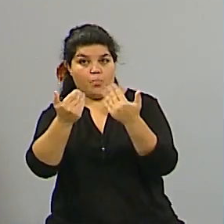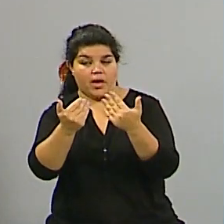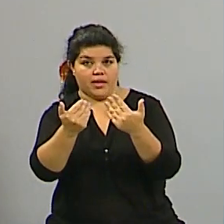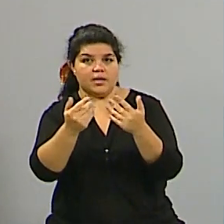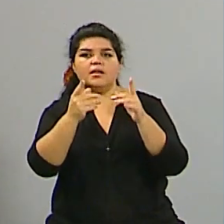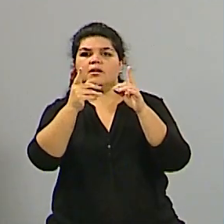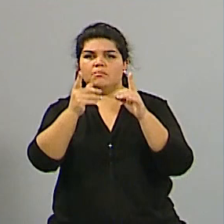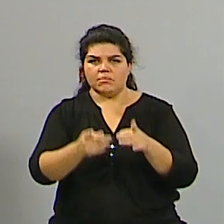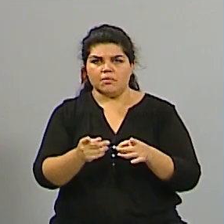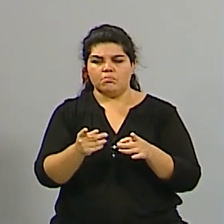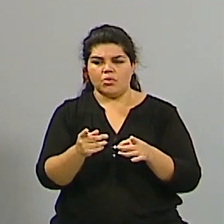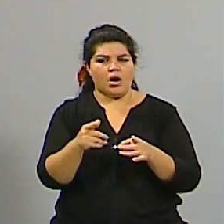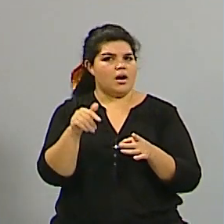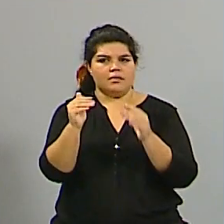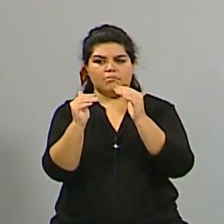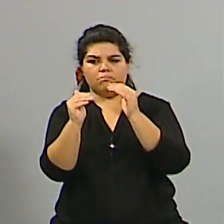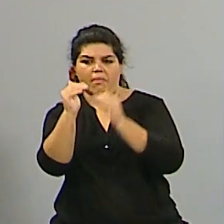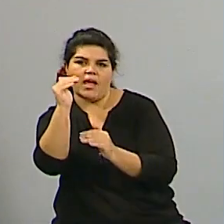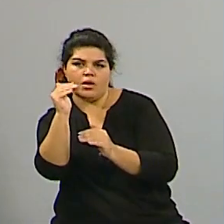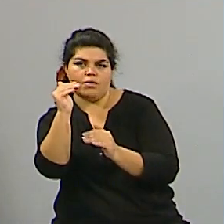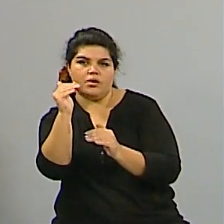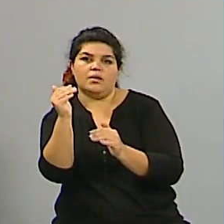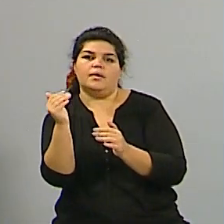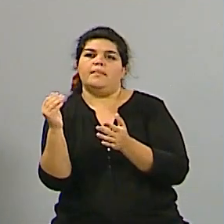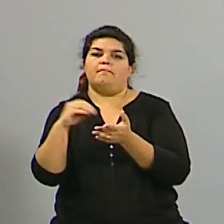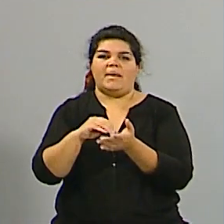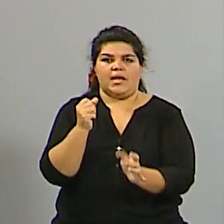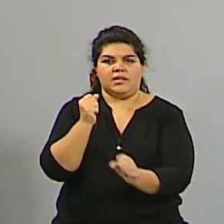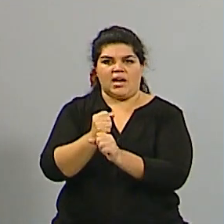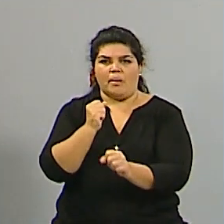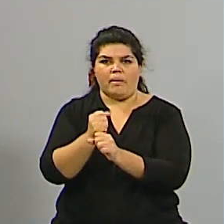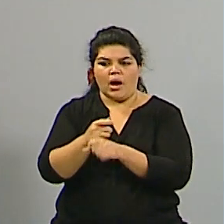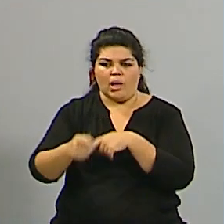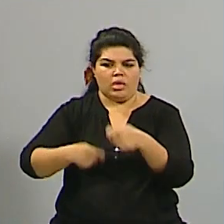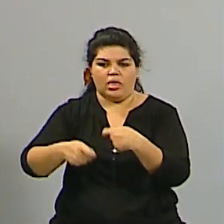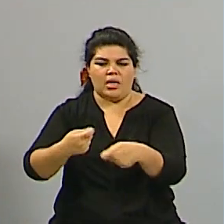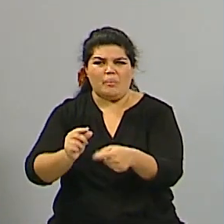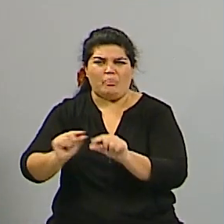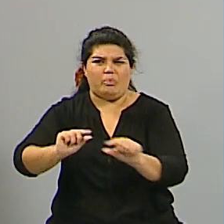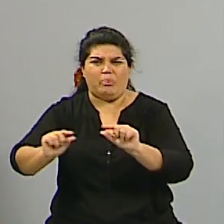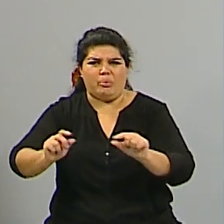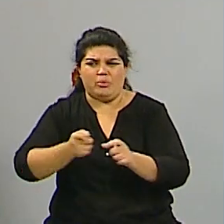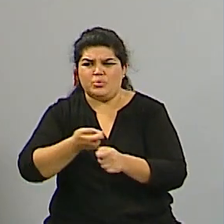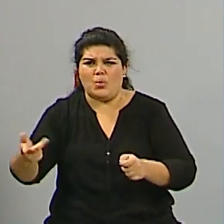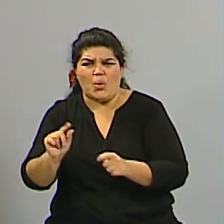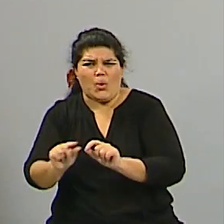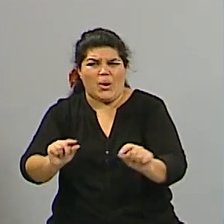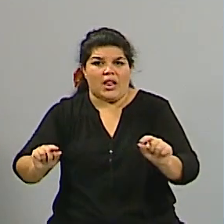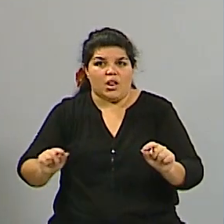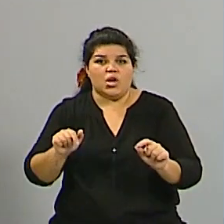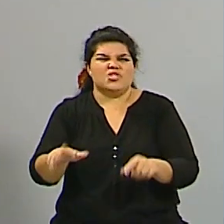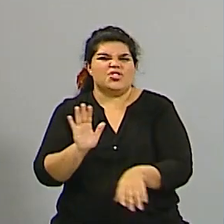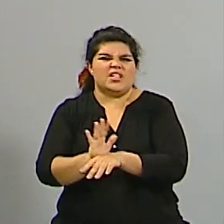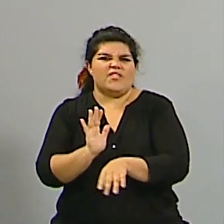eso con la informalidad y con el cuentapropismo, te da trabajadores pobres. Sin duda. Paula, ya estamos sobre la despedida, pero yo voy a dejar